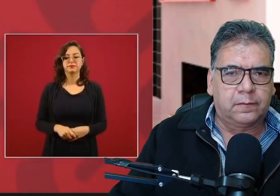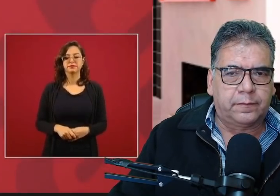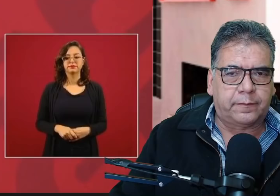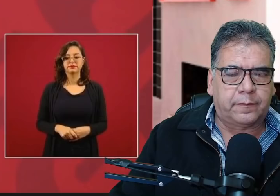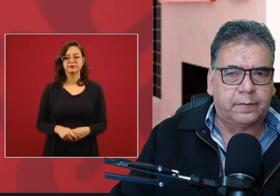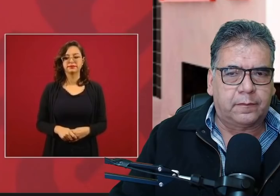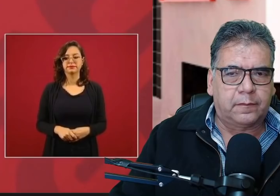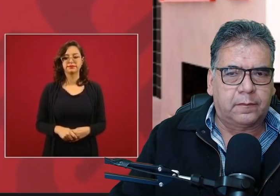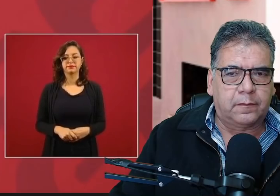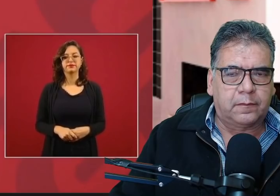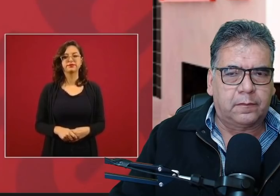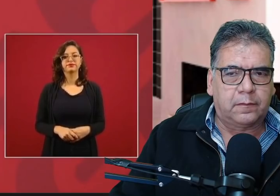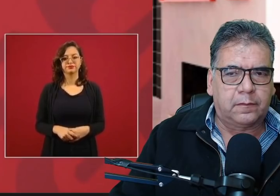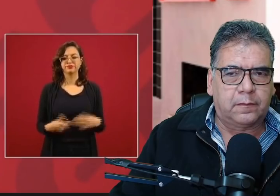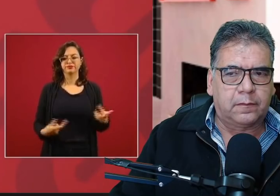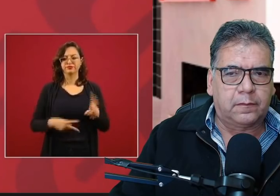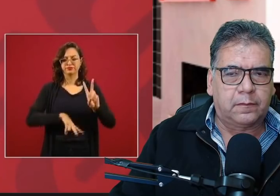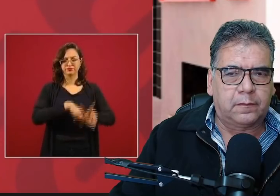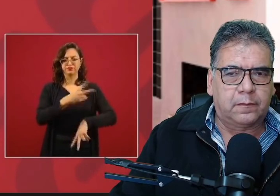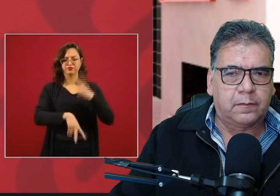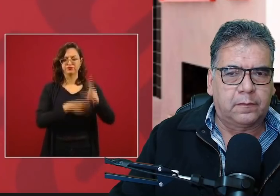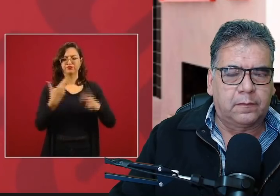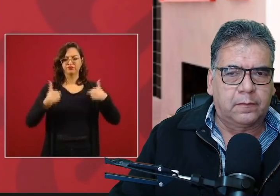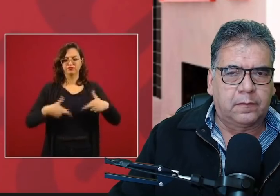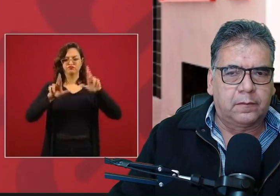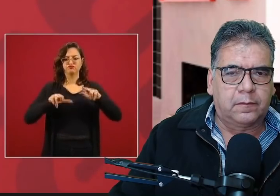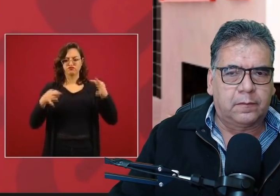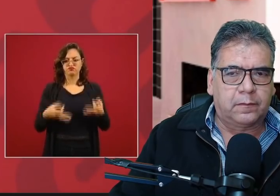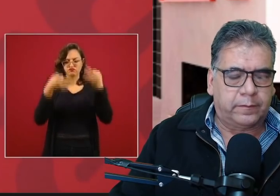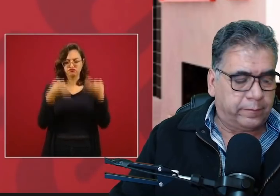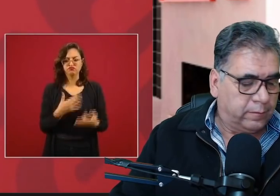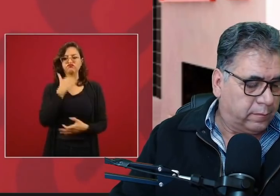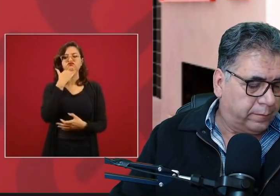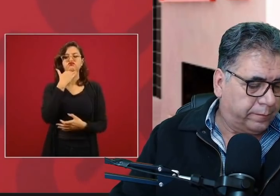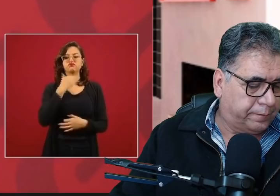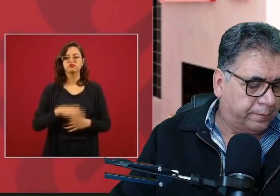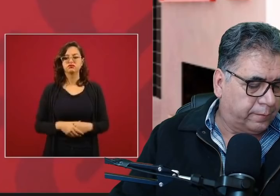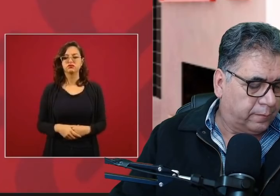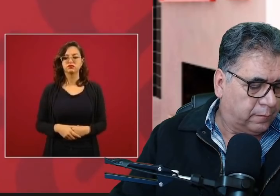representar como se merece, con decoro y con dignidad.